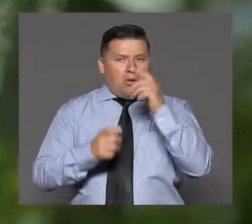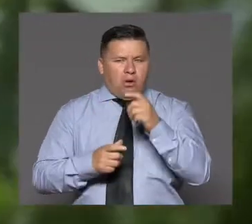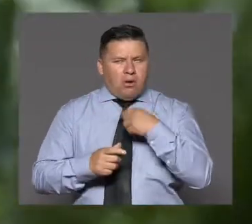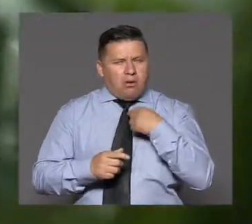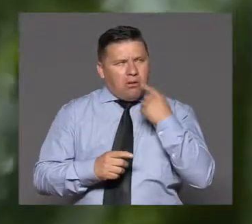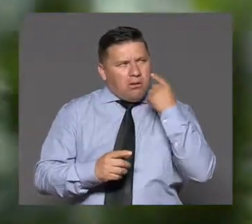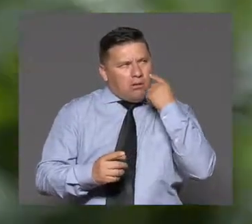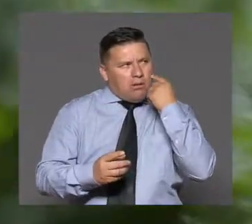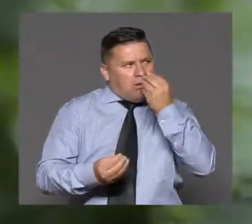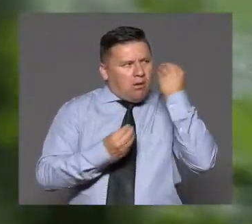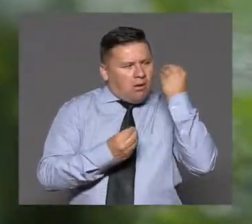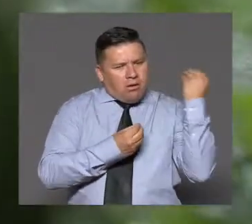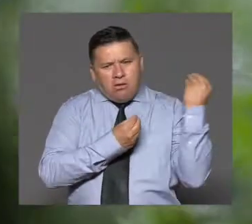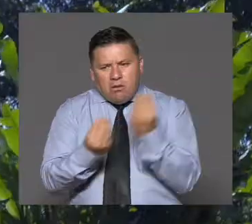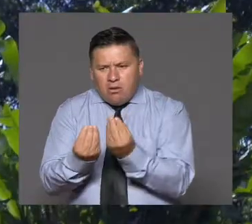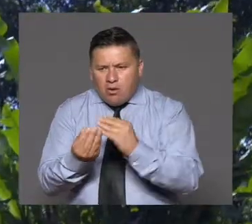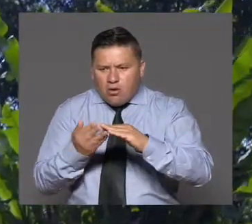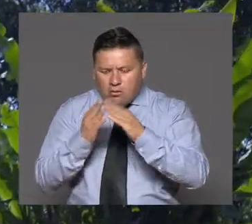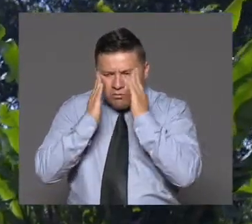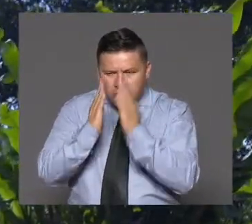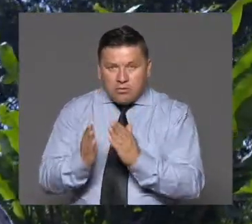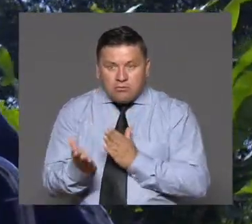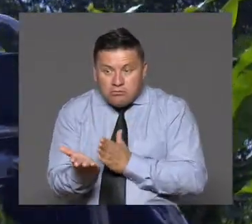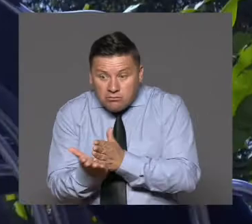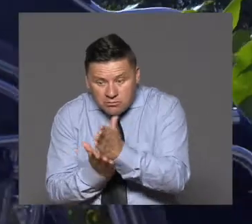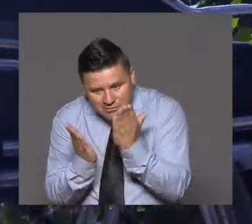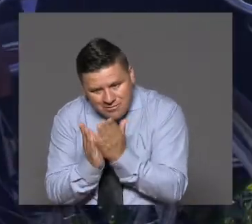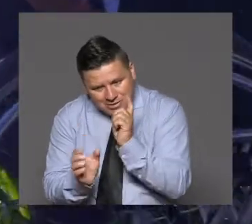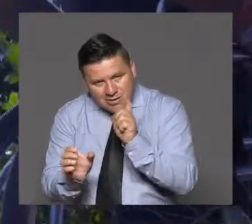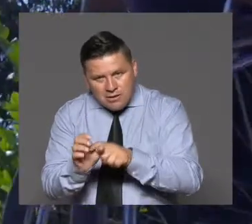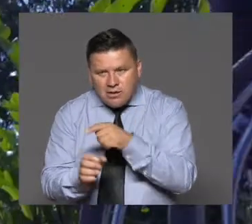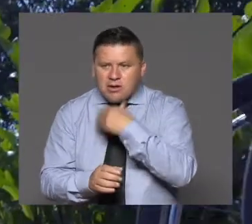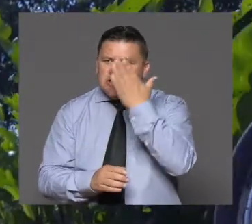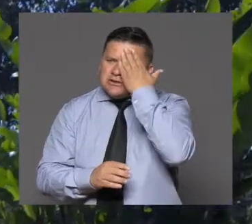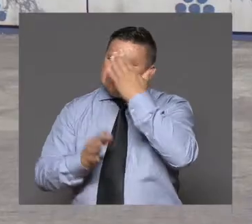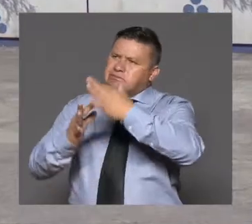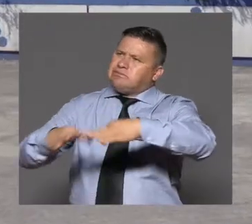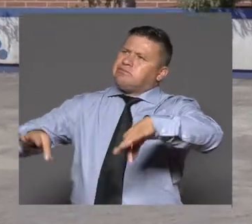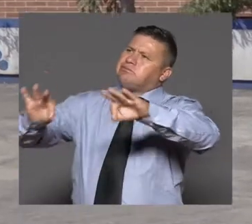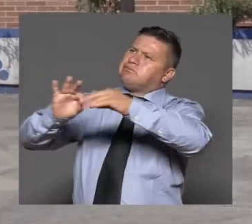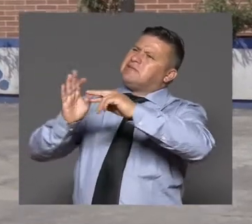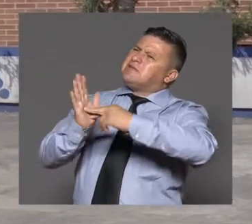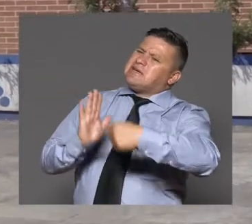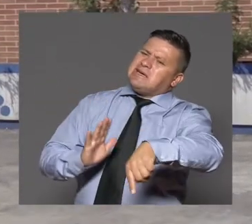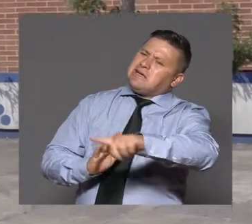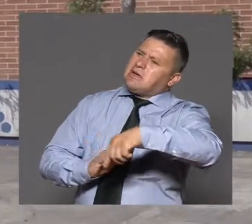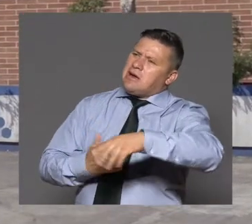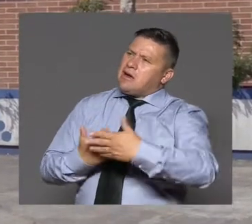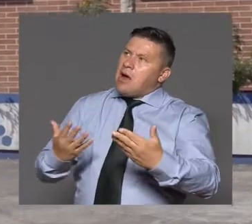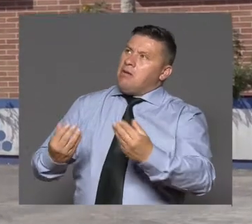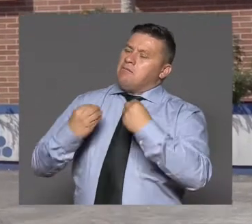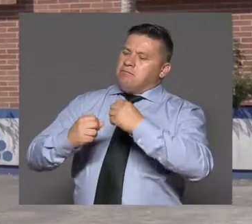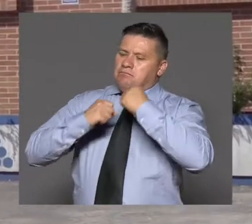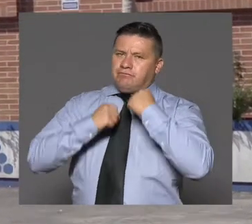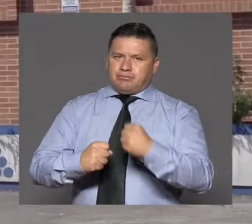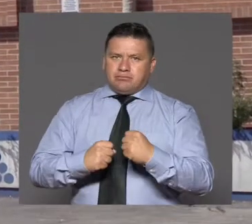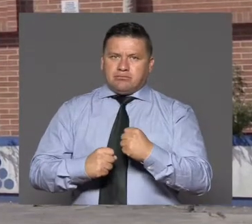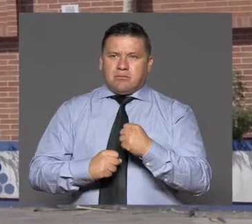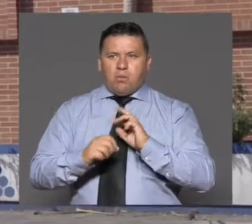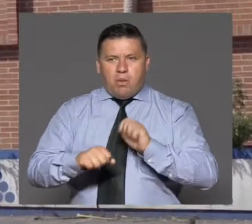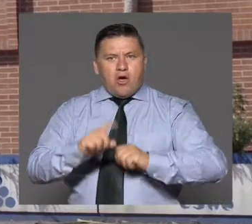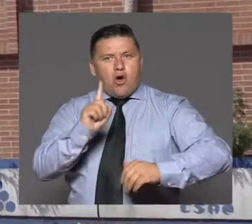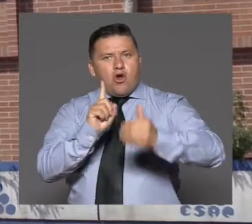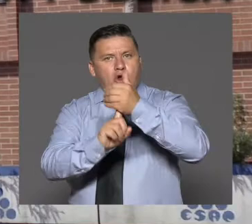Si nosotros no nos adentramos en esta carrera, no vamos a saber qué tan importante es y las cosas tan grandes que podríamos